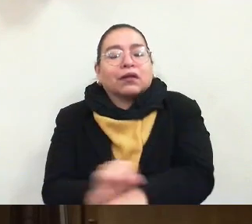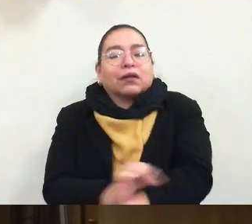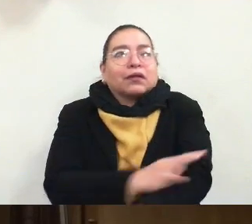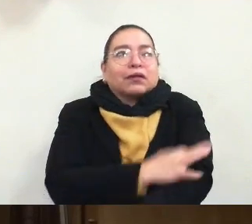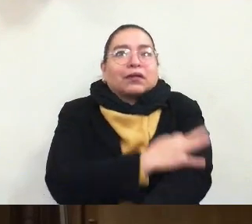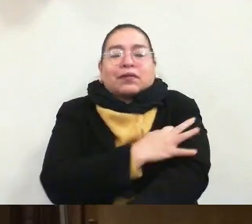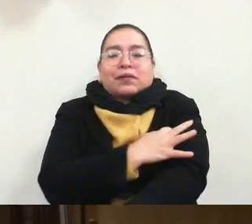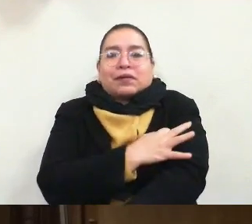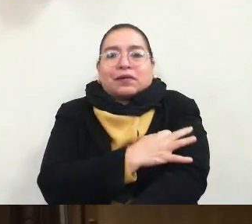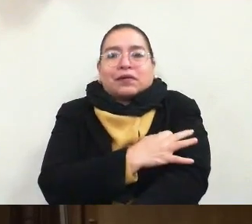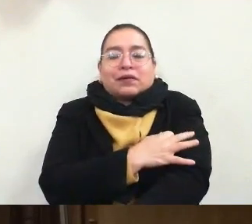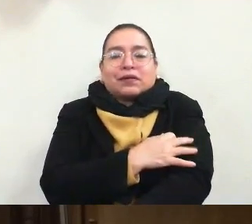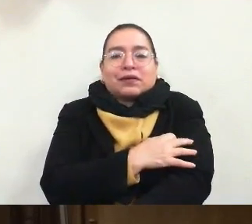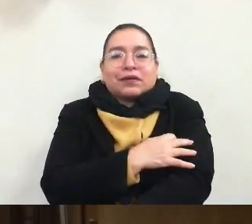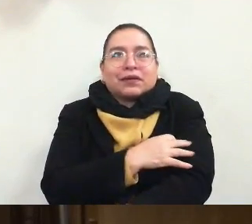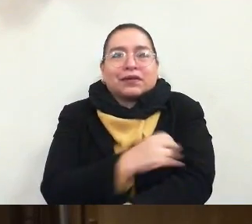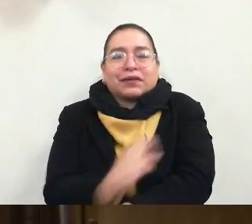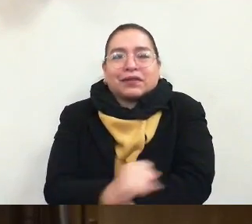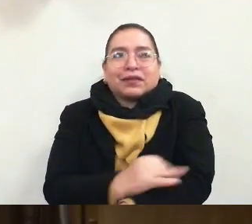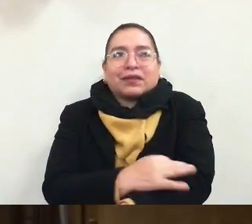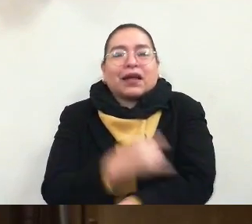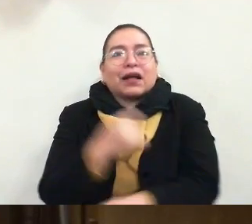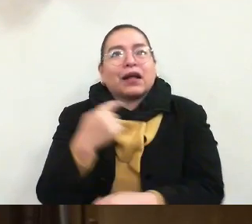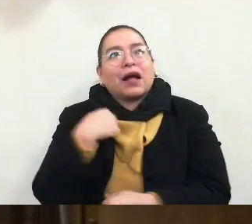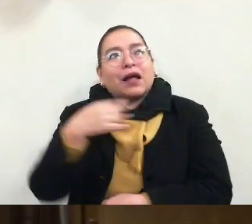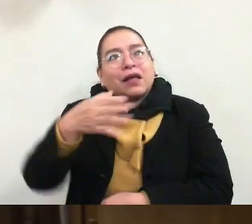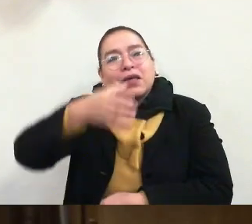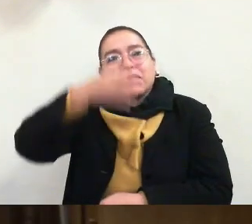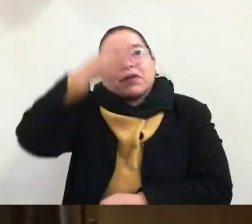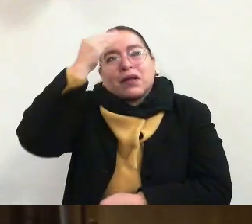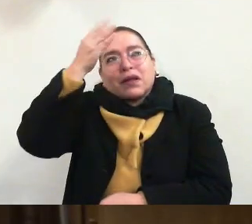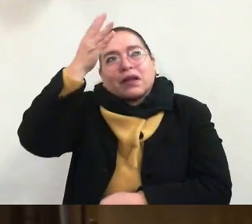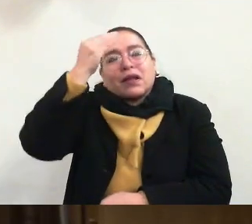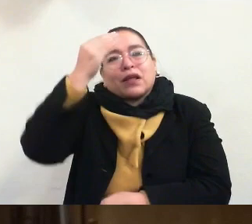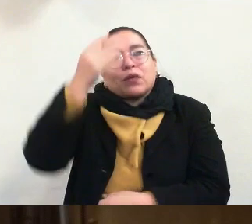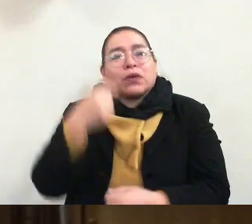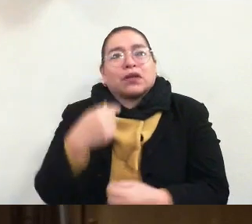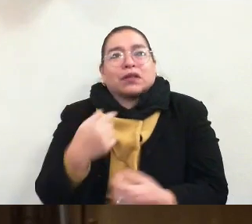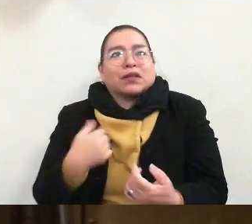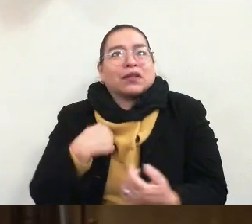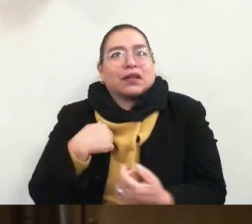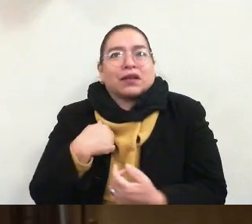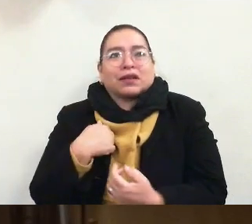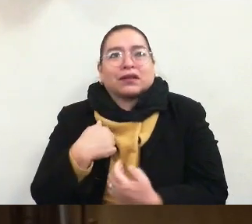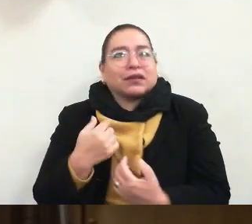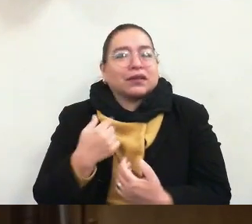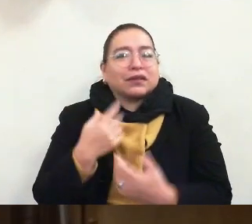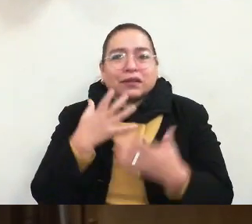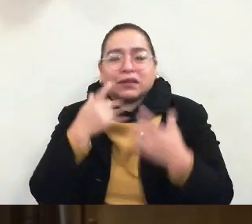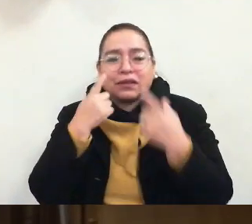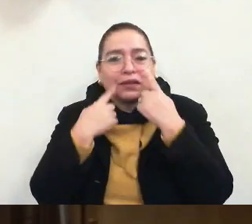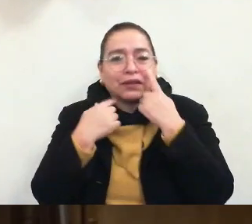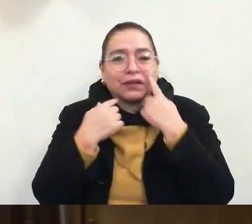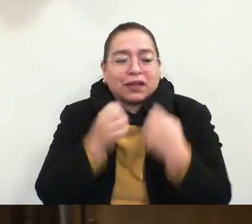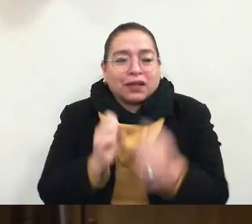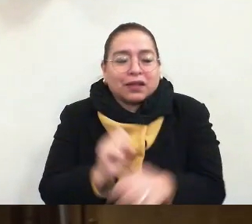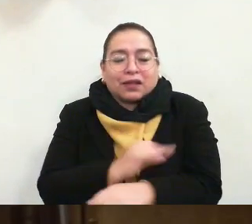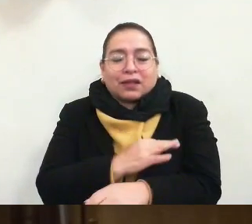emocionados, lloraban por no haber hecho caso a la palabra del Señor.